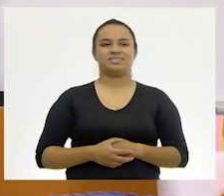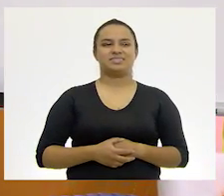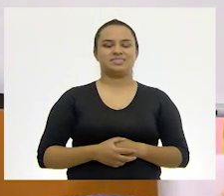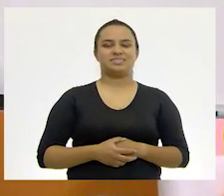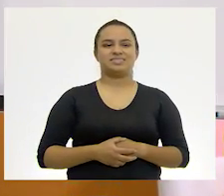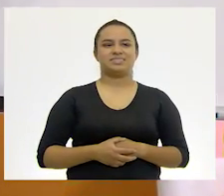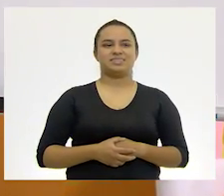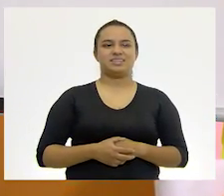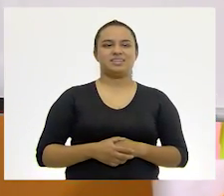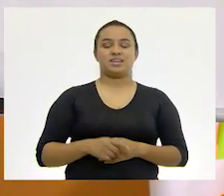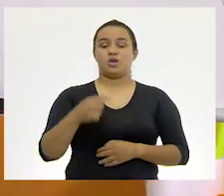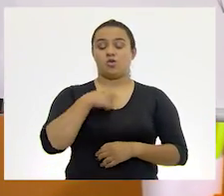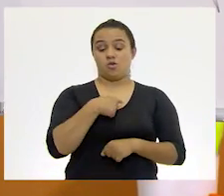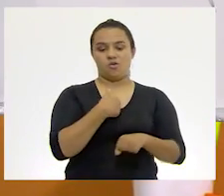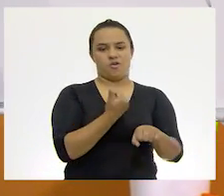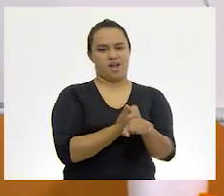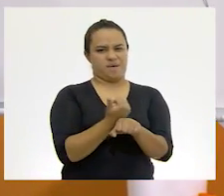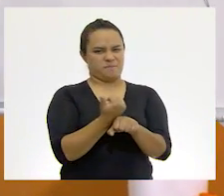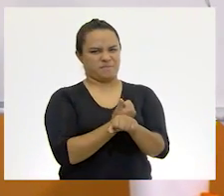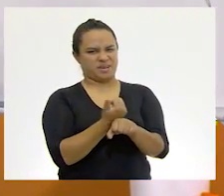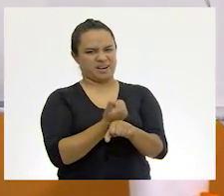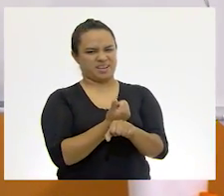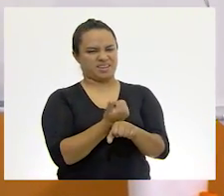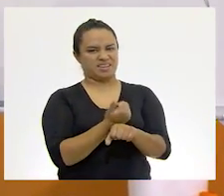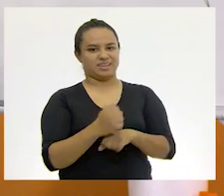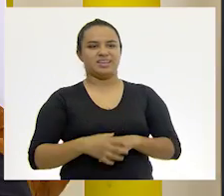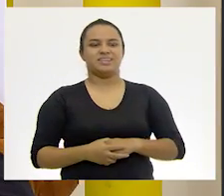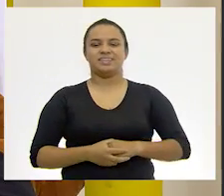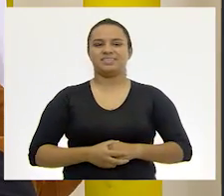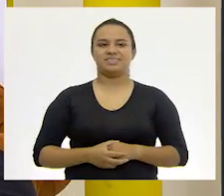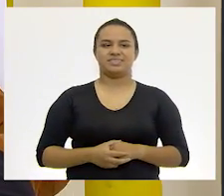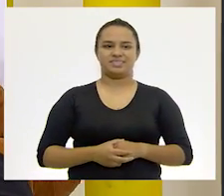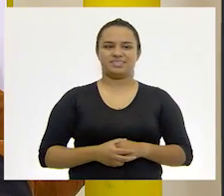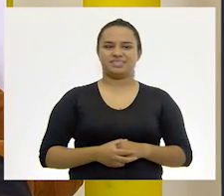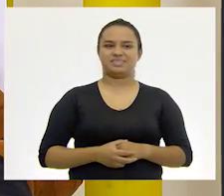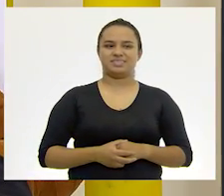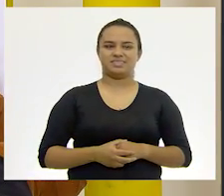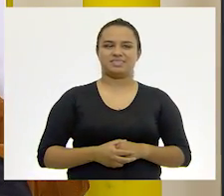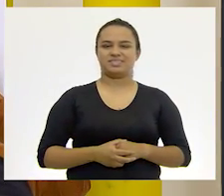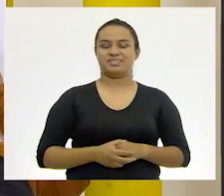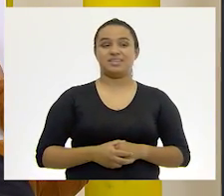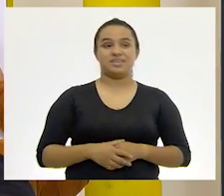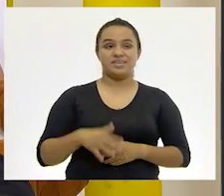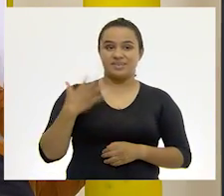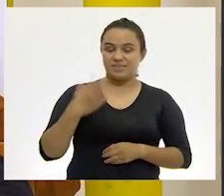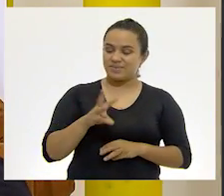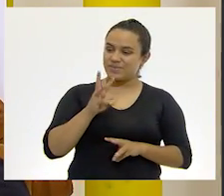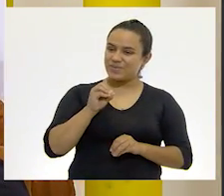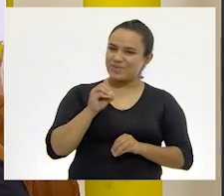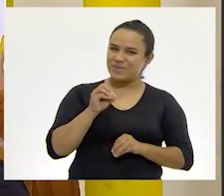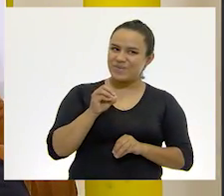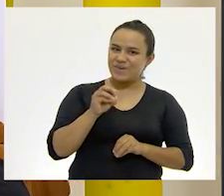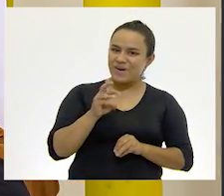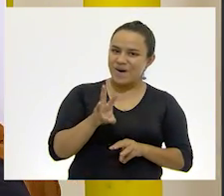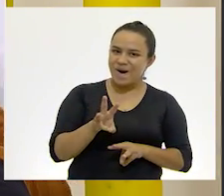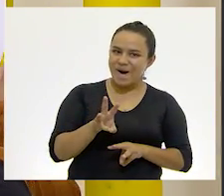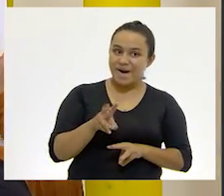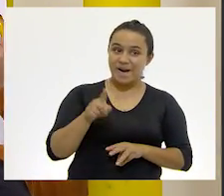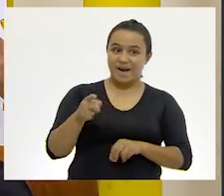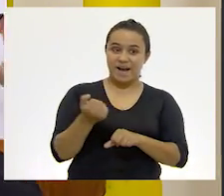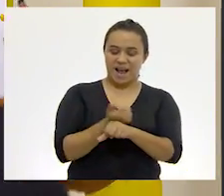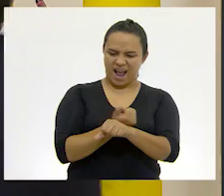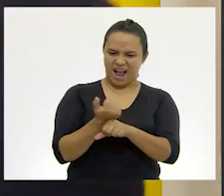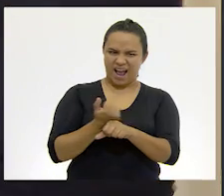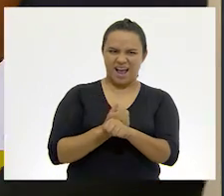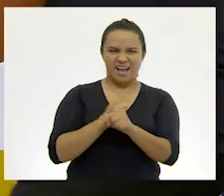Yo acá con amarillo. ¡Guau! Bueno, es amarillo